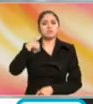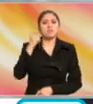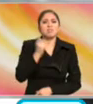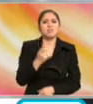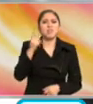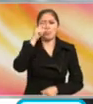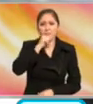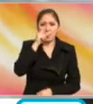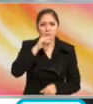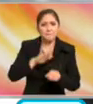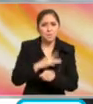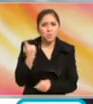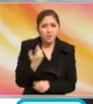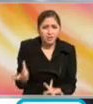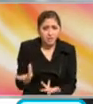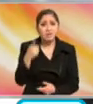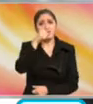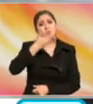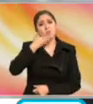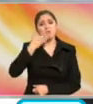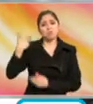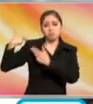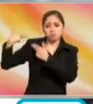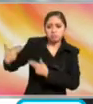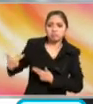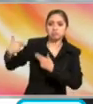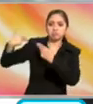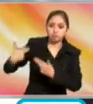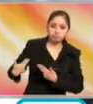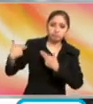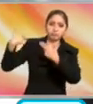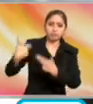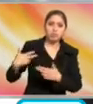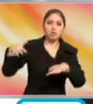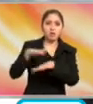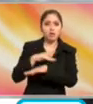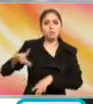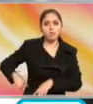tema generacional que se repite y se repite y se repite. Se empieza a crear